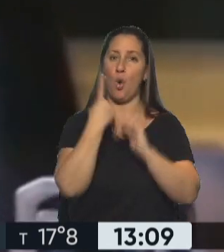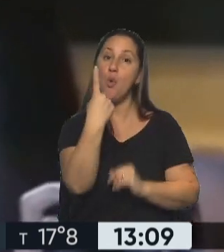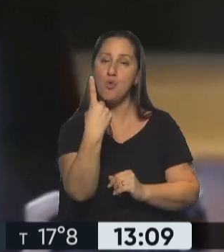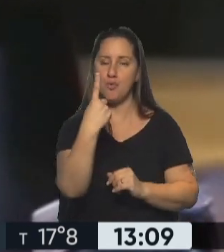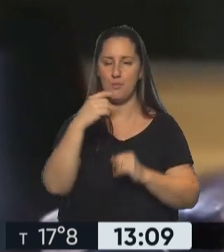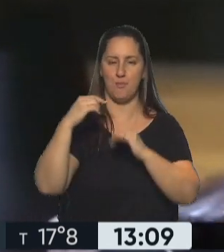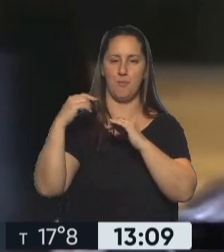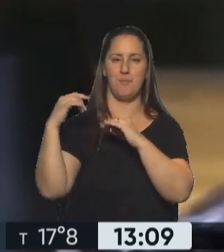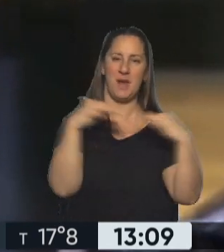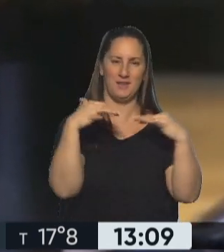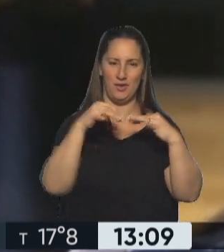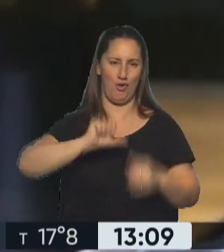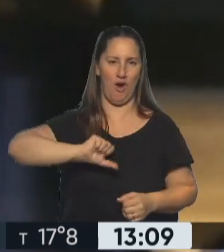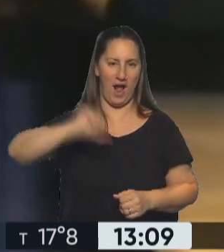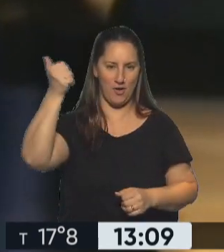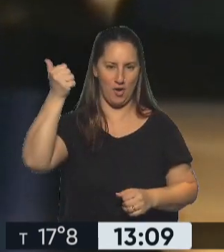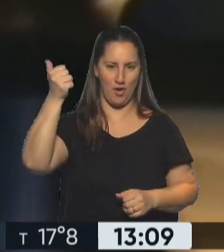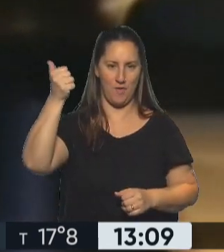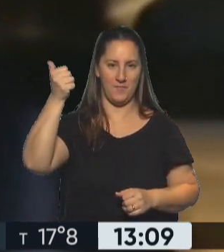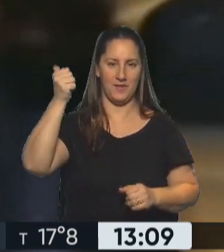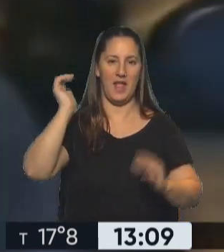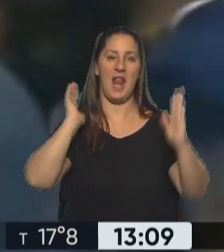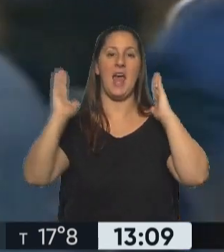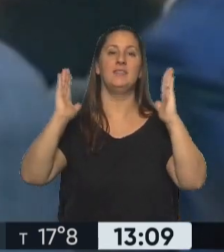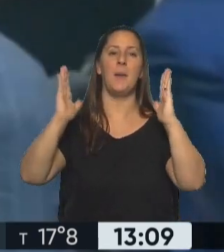partidos ganados en la etapa